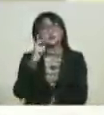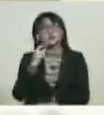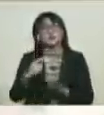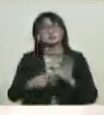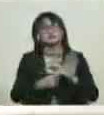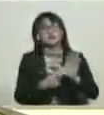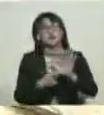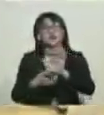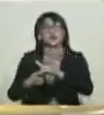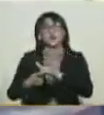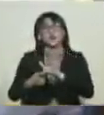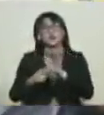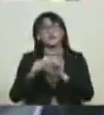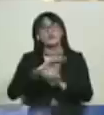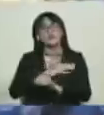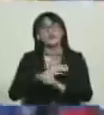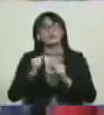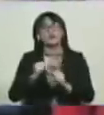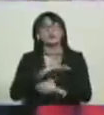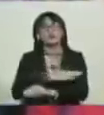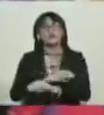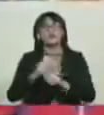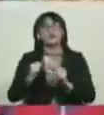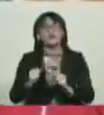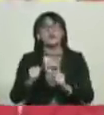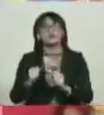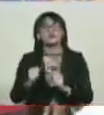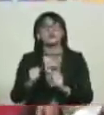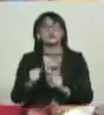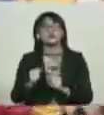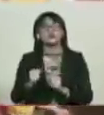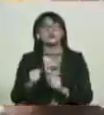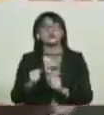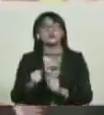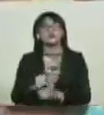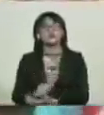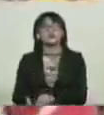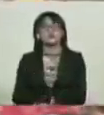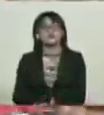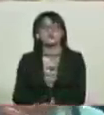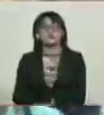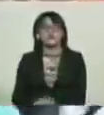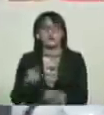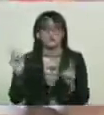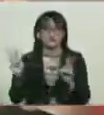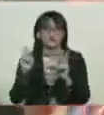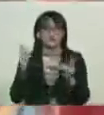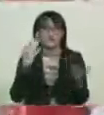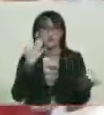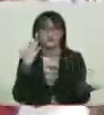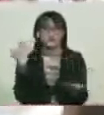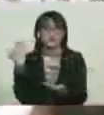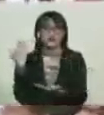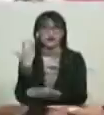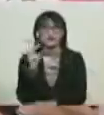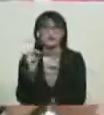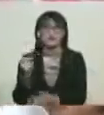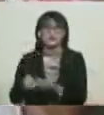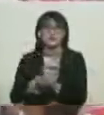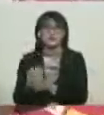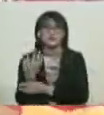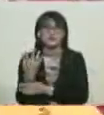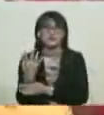demostración de fortaleza, de fuerza y de una decisión que ya tomó el pueblo, de la victoria está cantada y que el 20 de